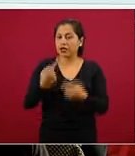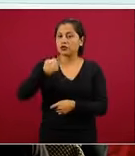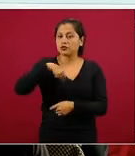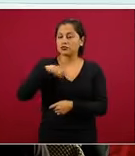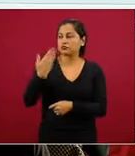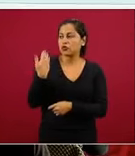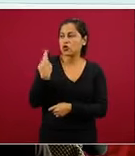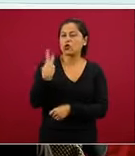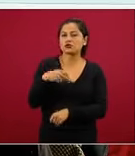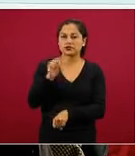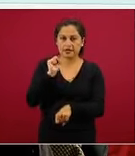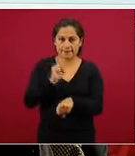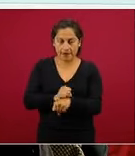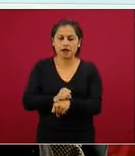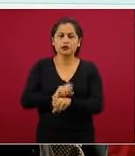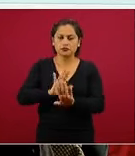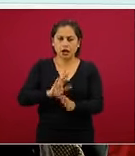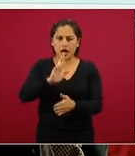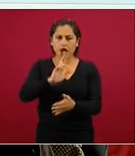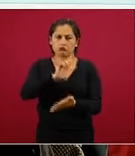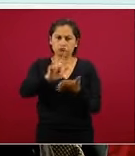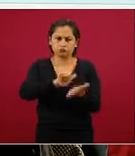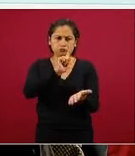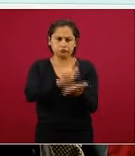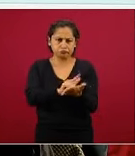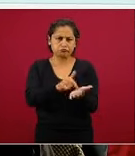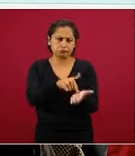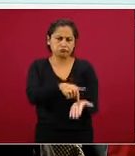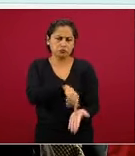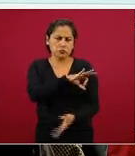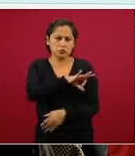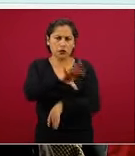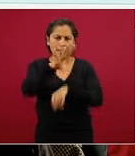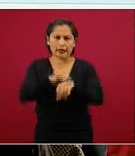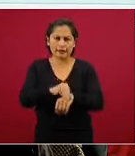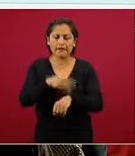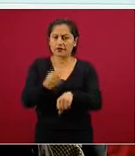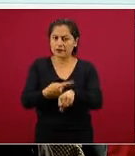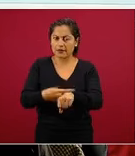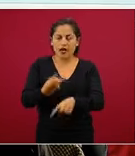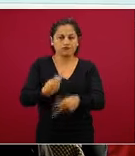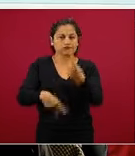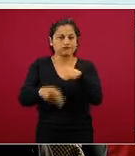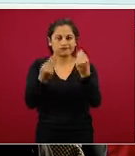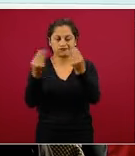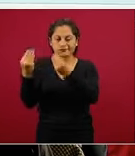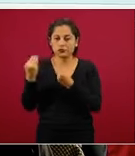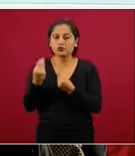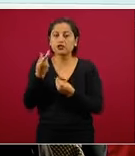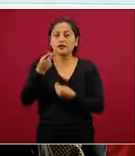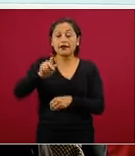las 2 sustancias legales que más muertes y enfermedades causan en el mundo, y el día de hoy hemos elegido 4 sustancias